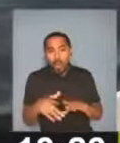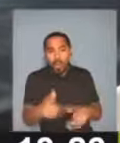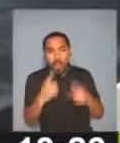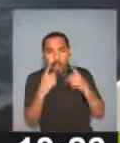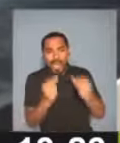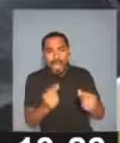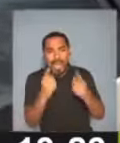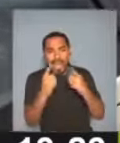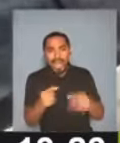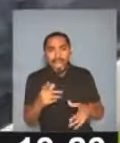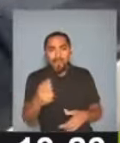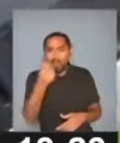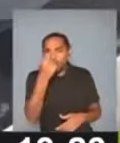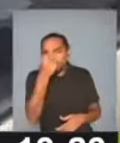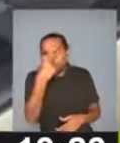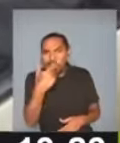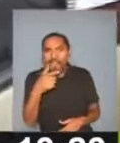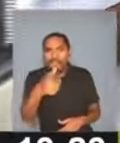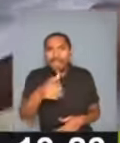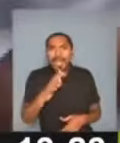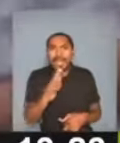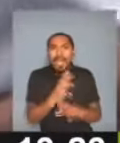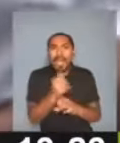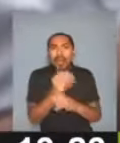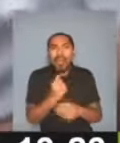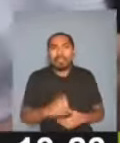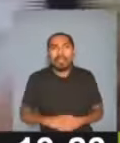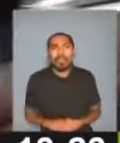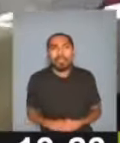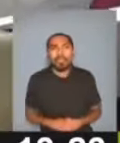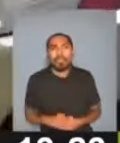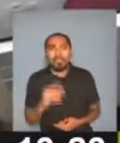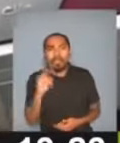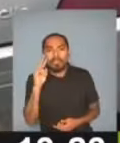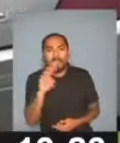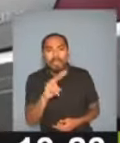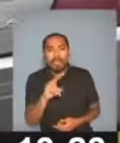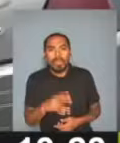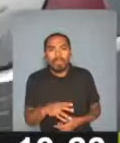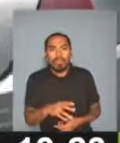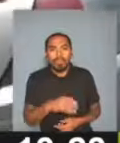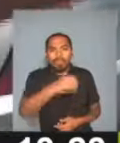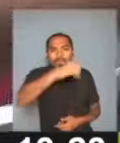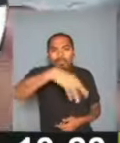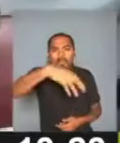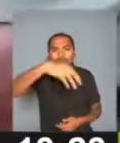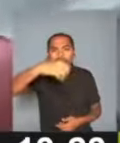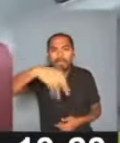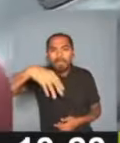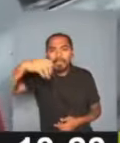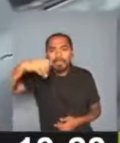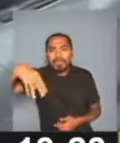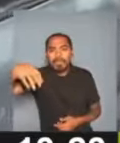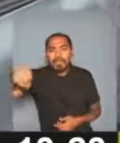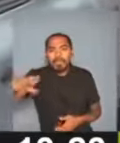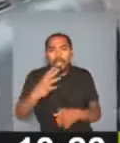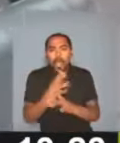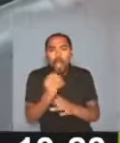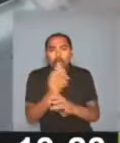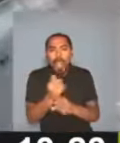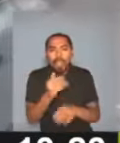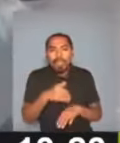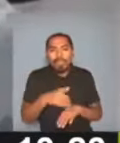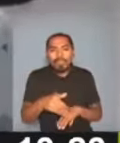choferes nucleados en la UTA. De este lado vamos a ver las paradas de los colectivos urbanos totalmente vacías. Y cuando